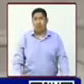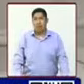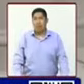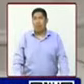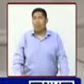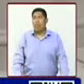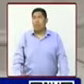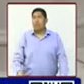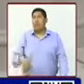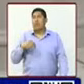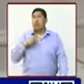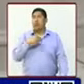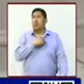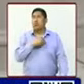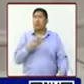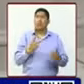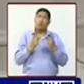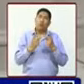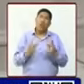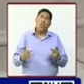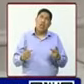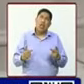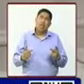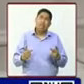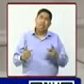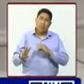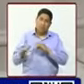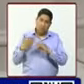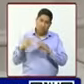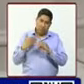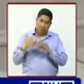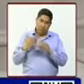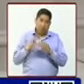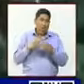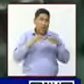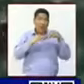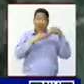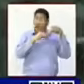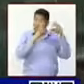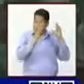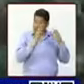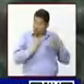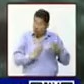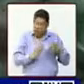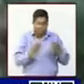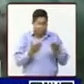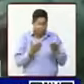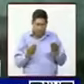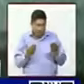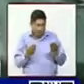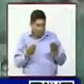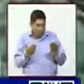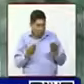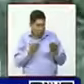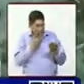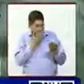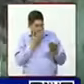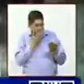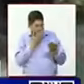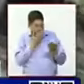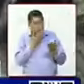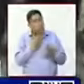Como departamento de Potosí, según a los datos del CENAMI, estamos con lo que es la alerta naranja, afectando